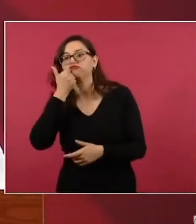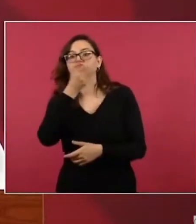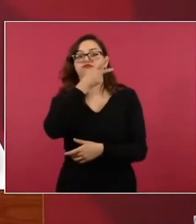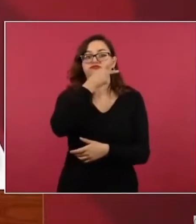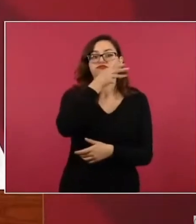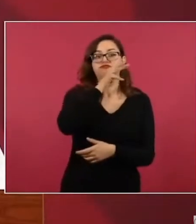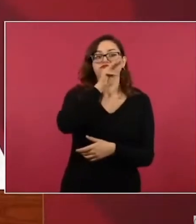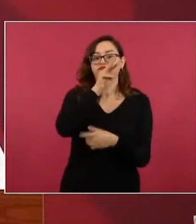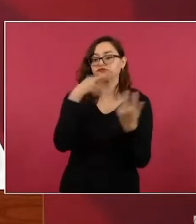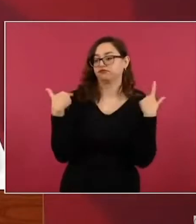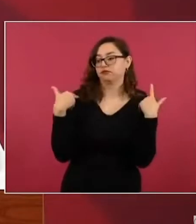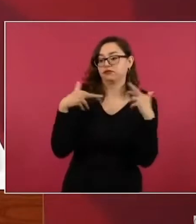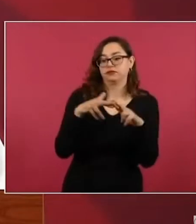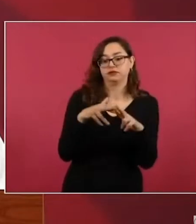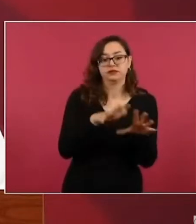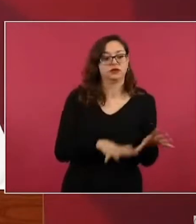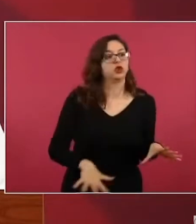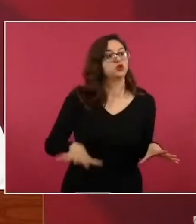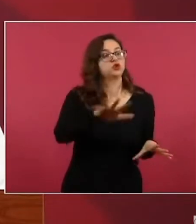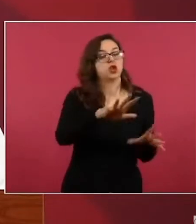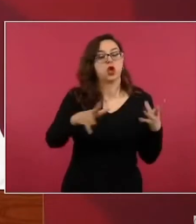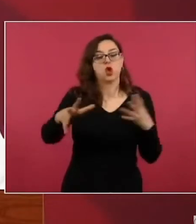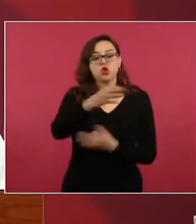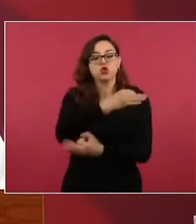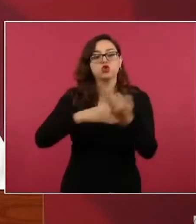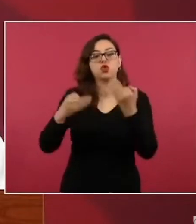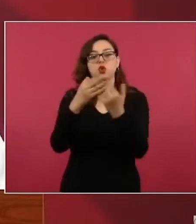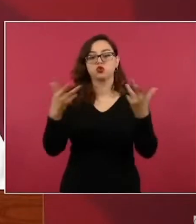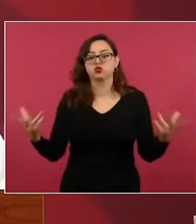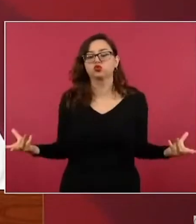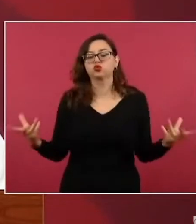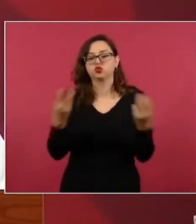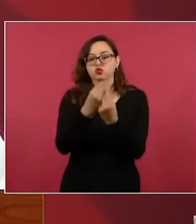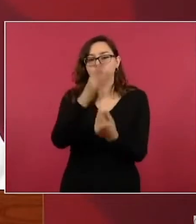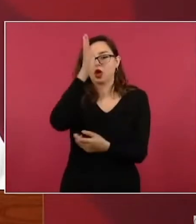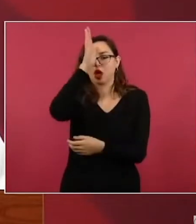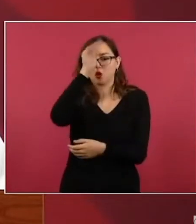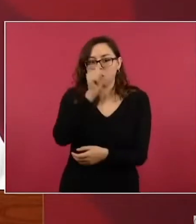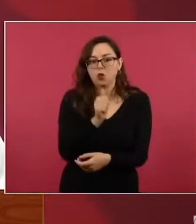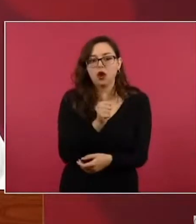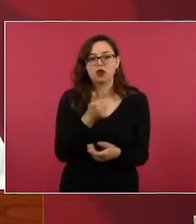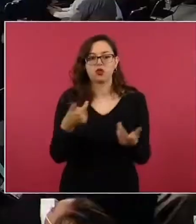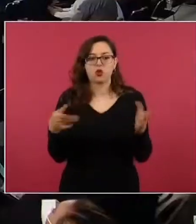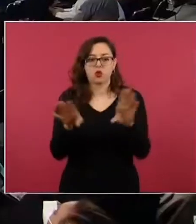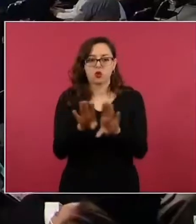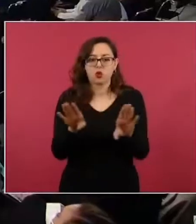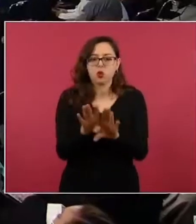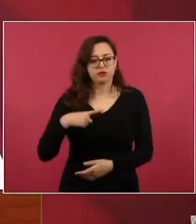es importante, sino el brindar calidad educativa que involucre a toda la sociedad.